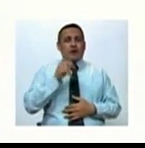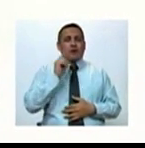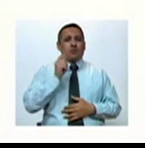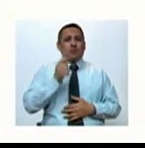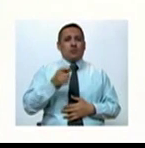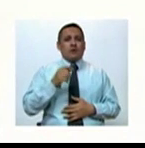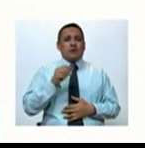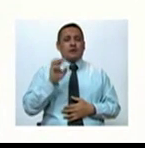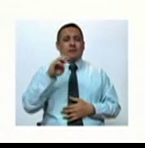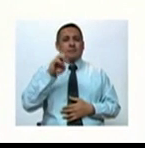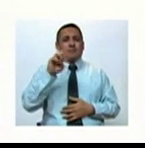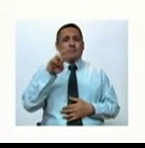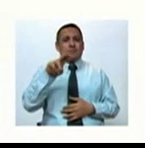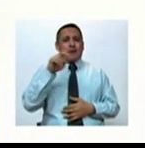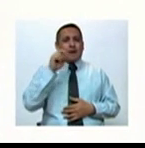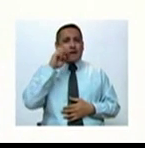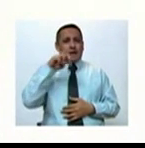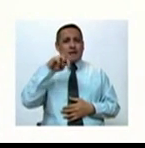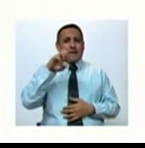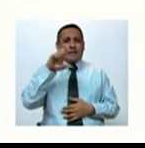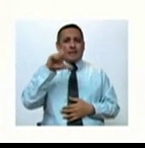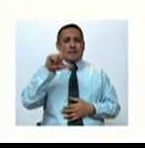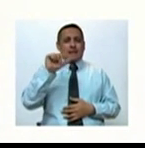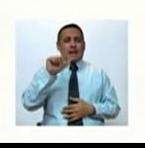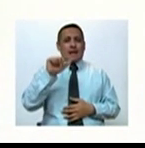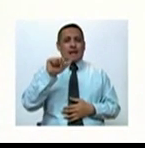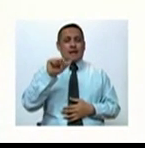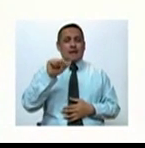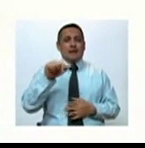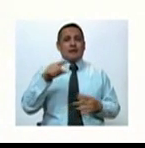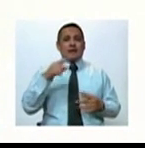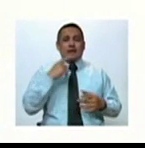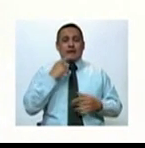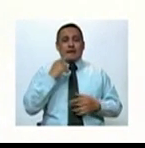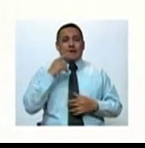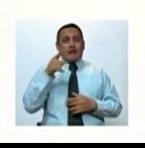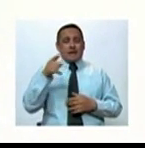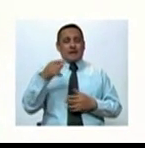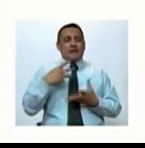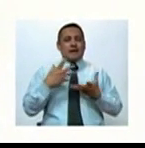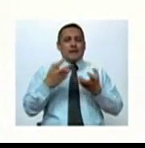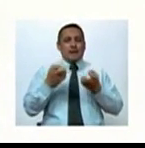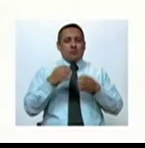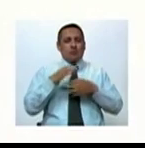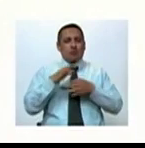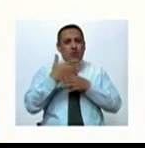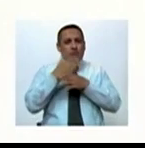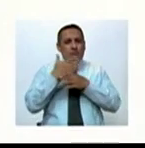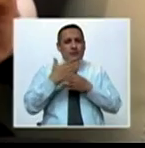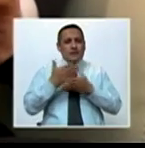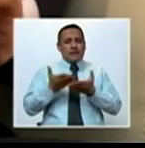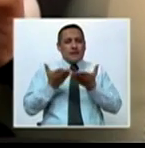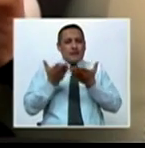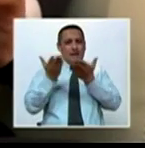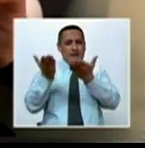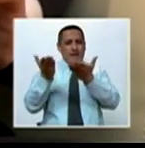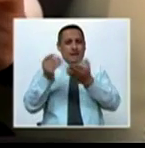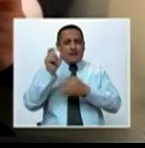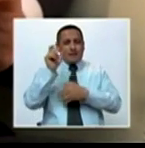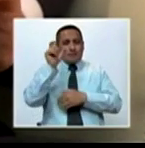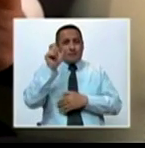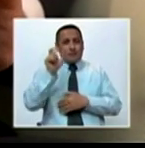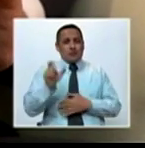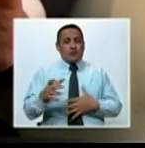magistrada, la magistrada Marianela Ledesma. Así que queríamos compartir con